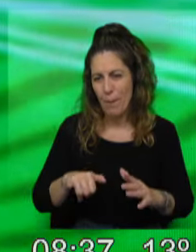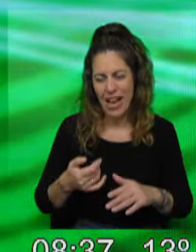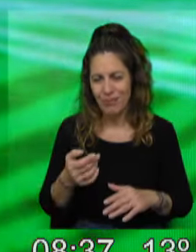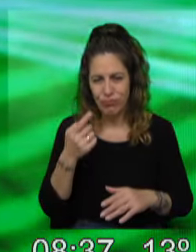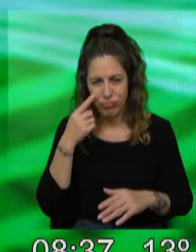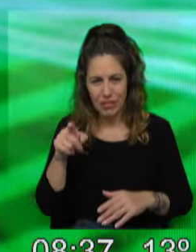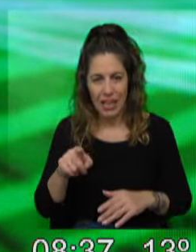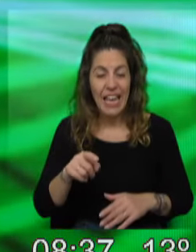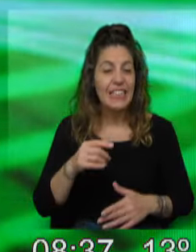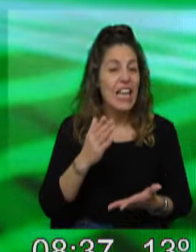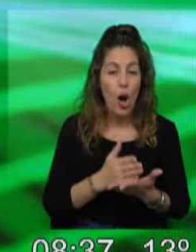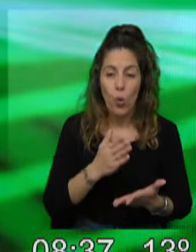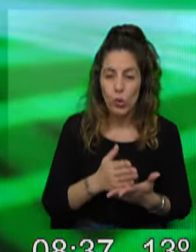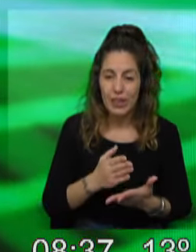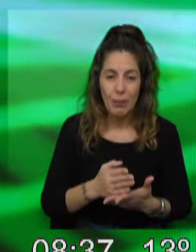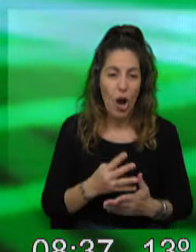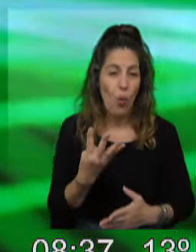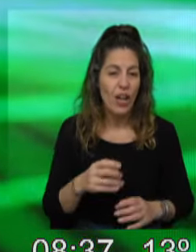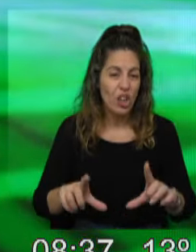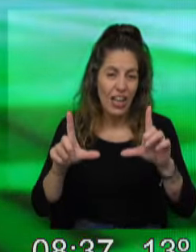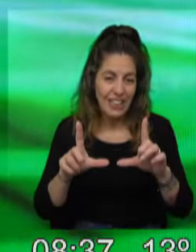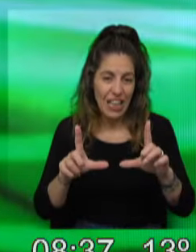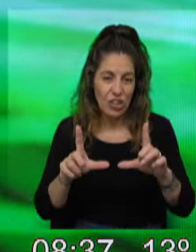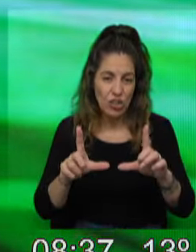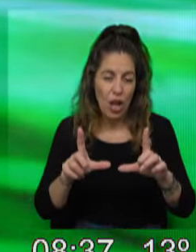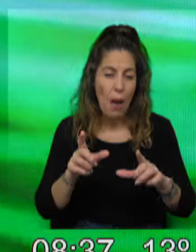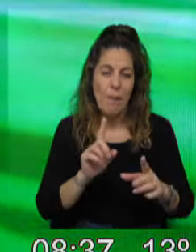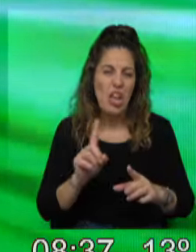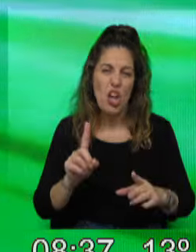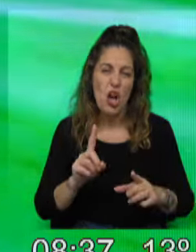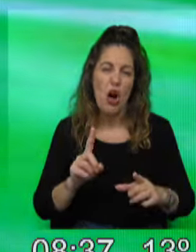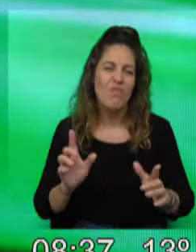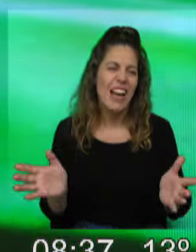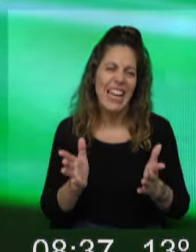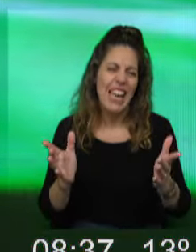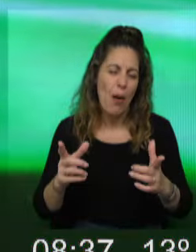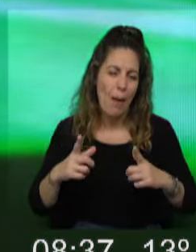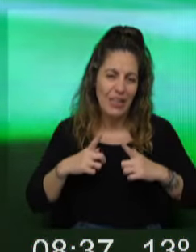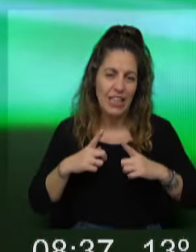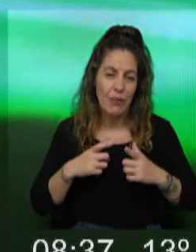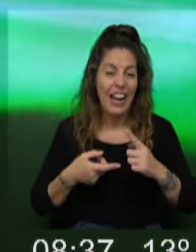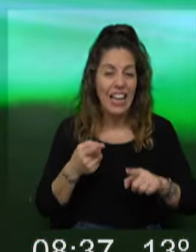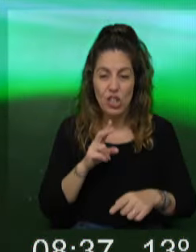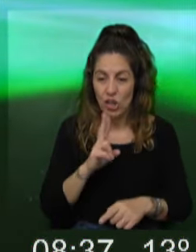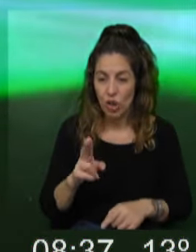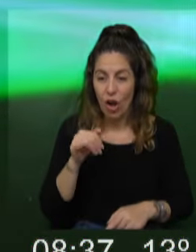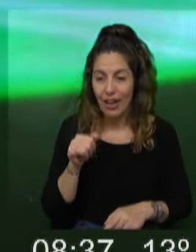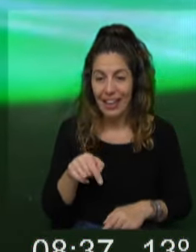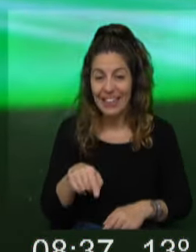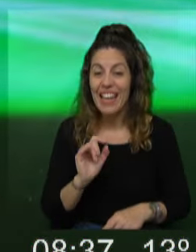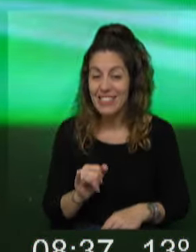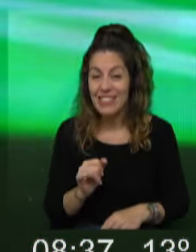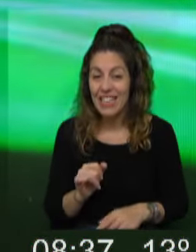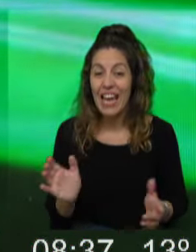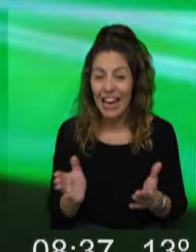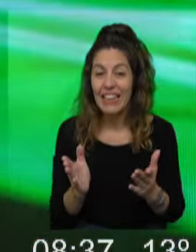precandidatos tampoco generaba demasiada expectativas respecto al resultado Esta sí lo genera Y esa puede